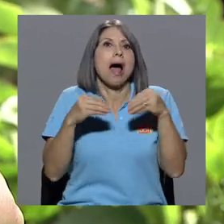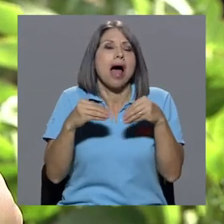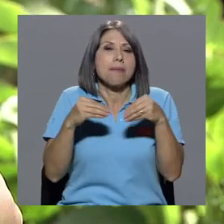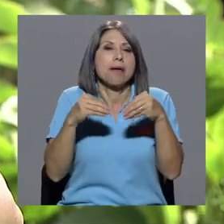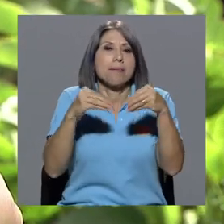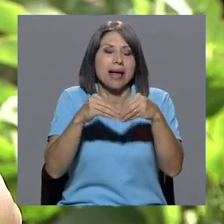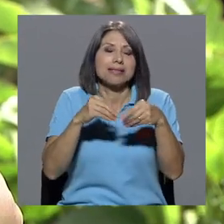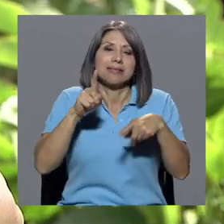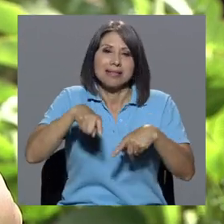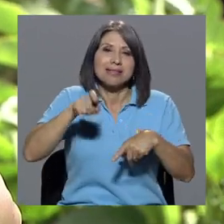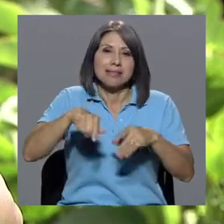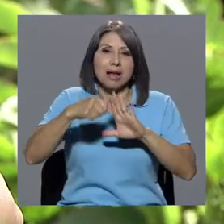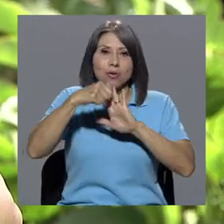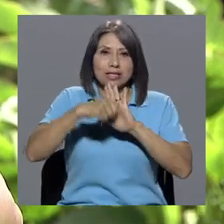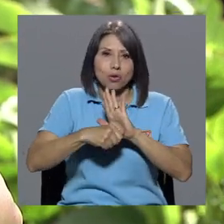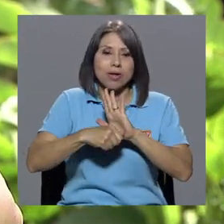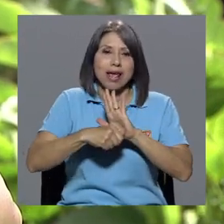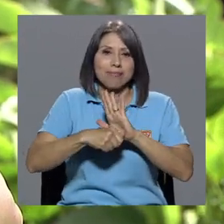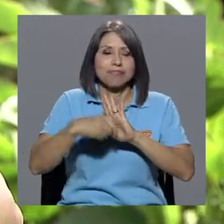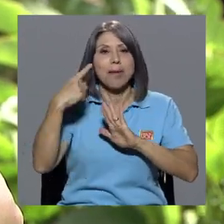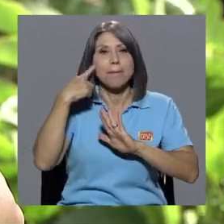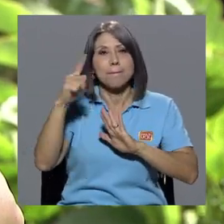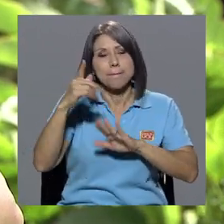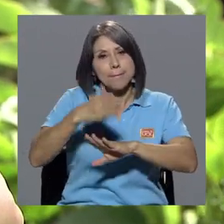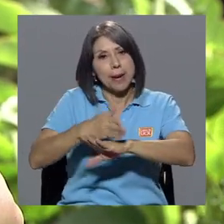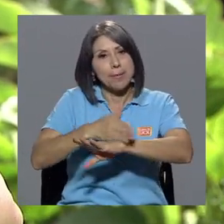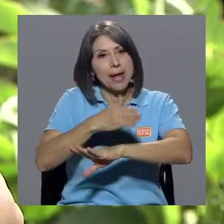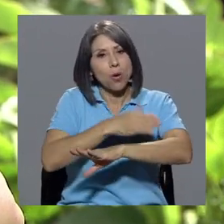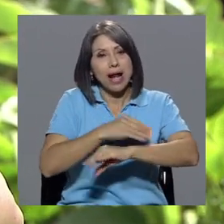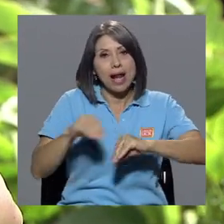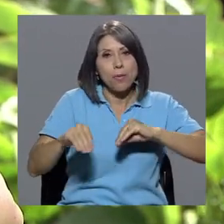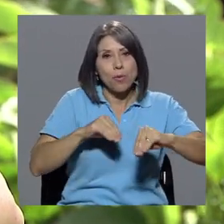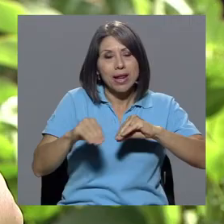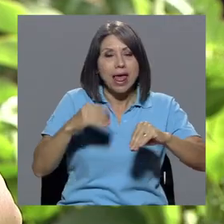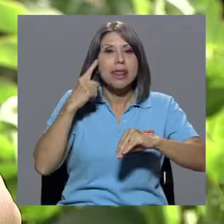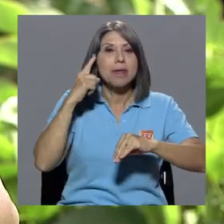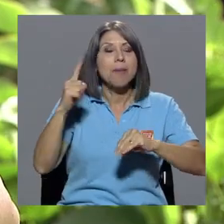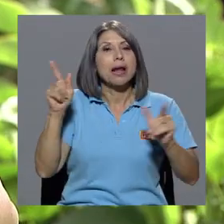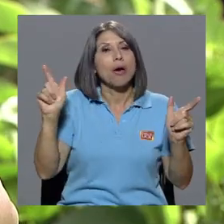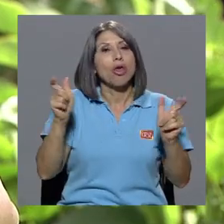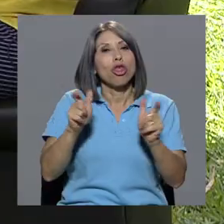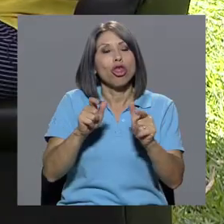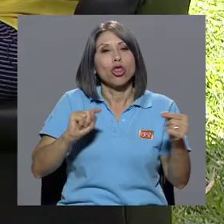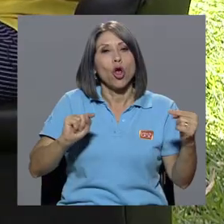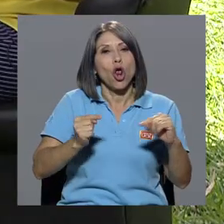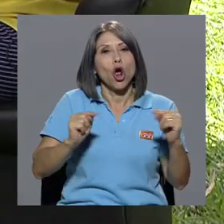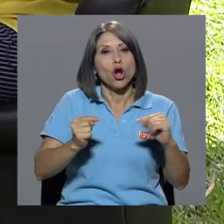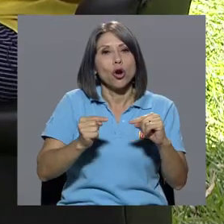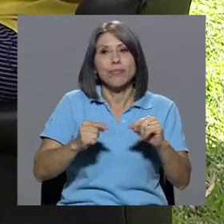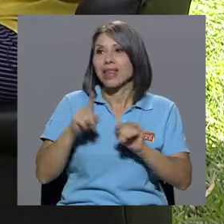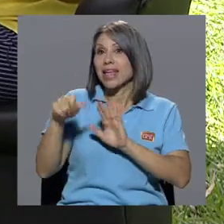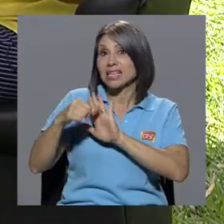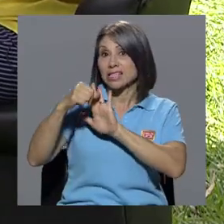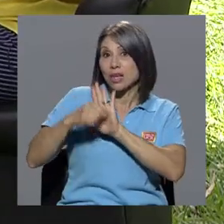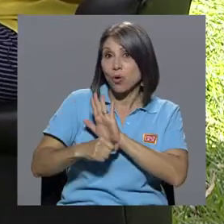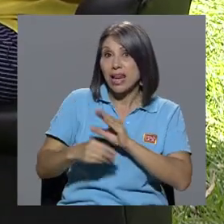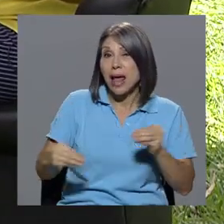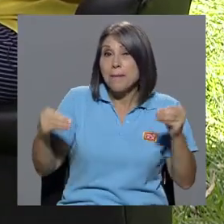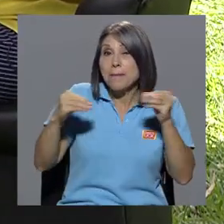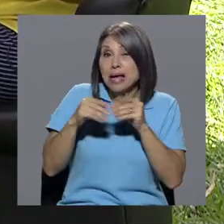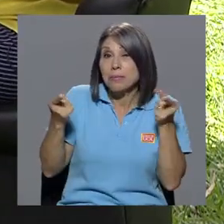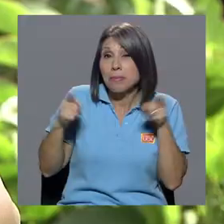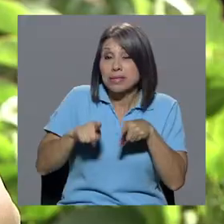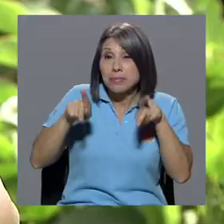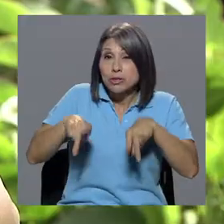sí es necesario una cirugía para, sobre todo para mejorar la movilidad y el dolor del paciente. ¿Esta cirugía es más frecuente en